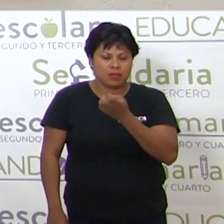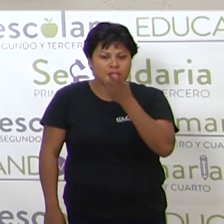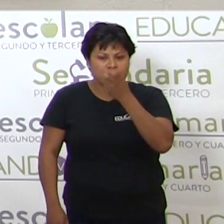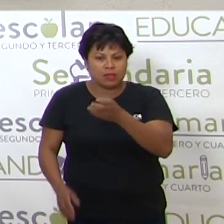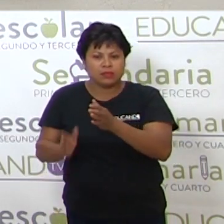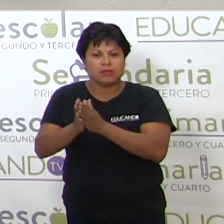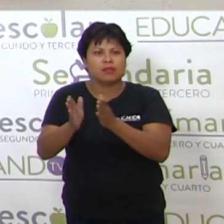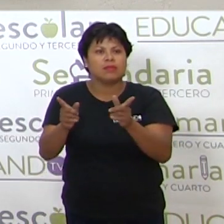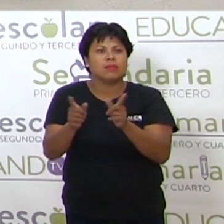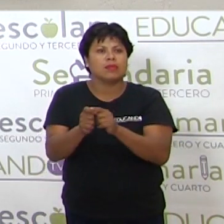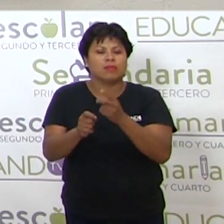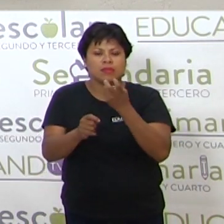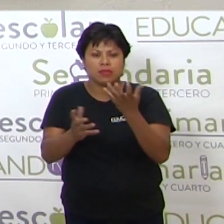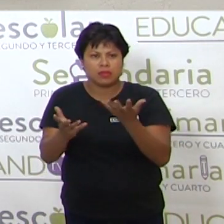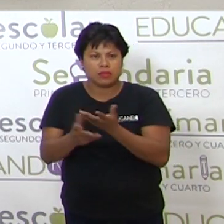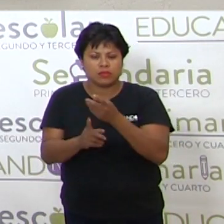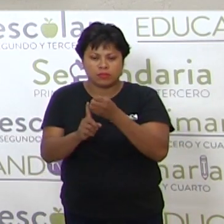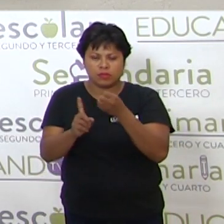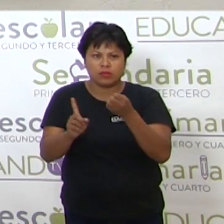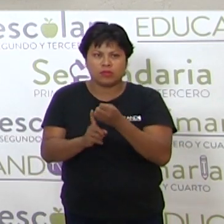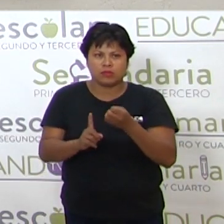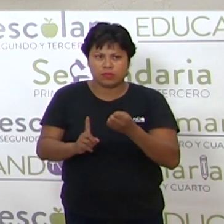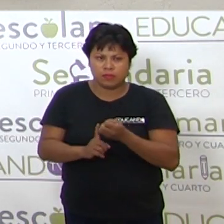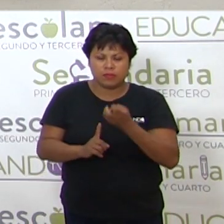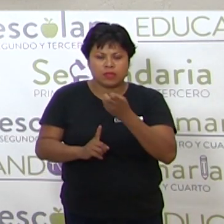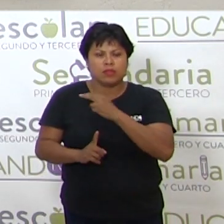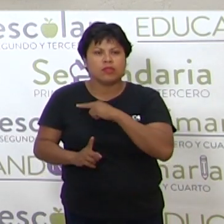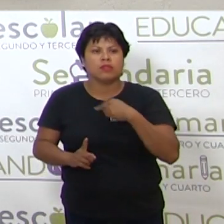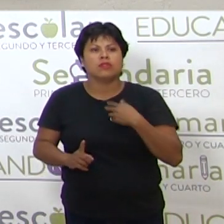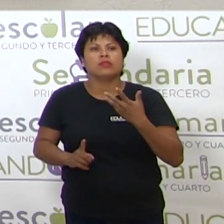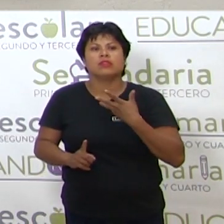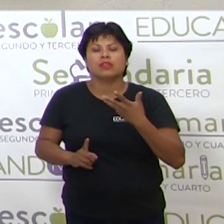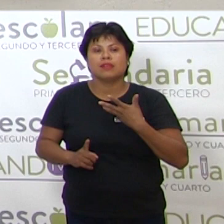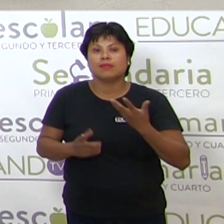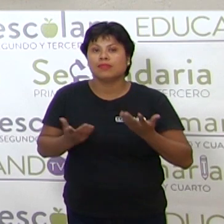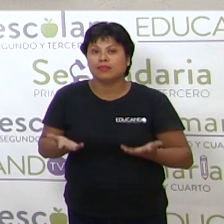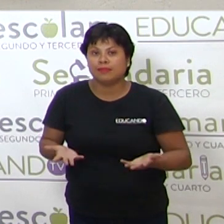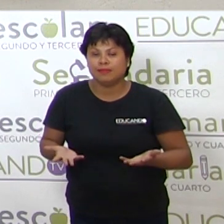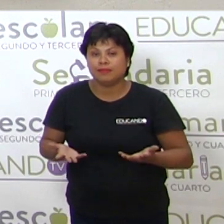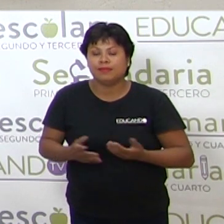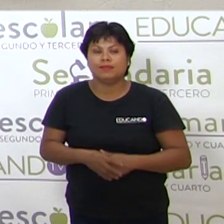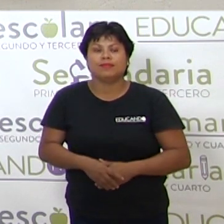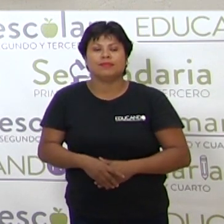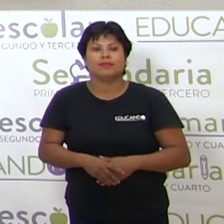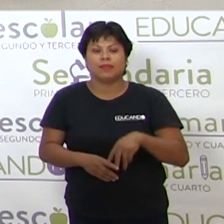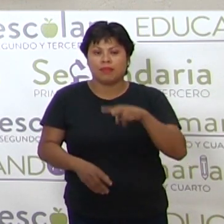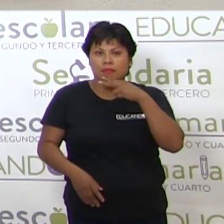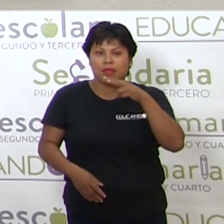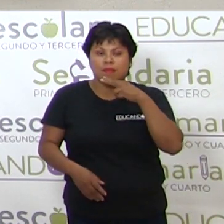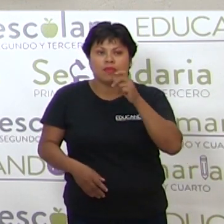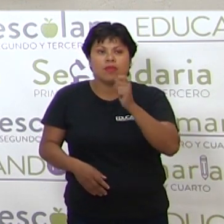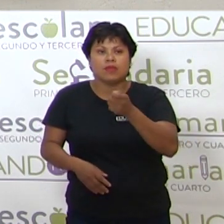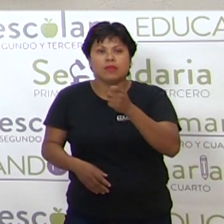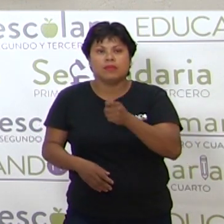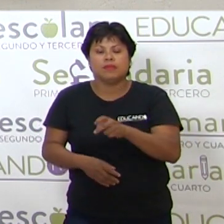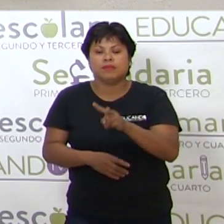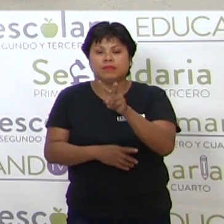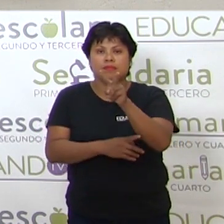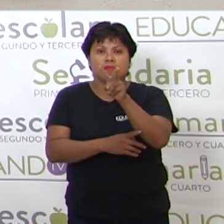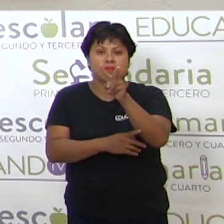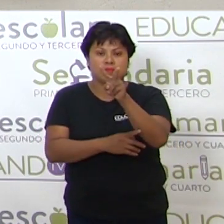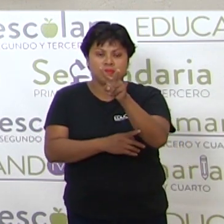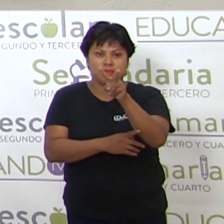texto breve está hecho por una oración y tenemos que el verbo es be